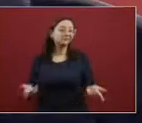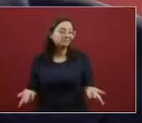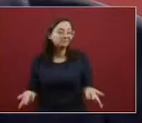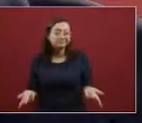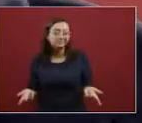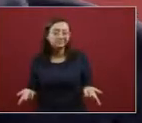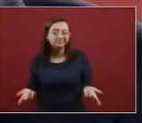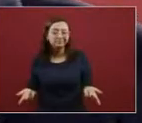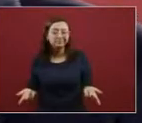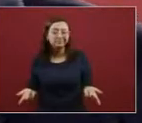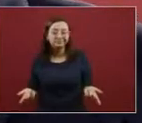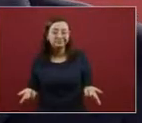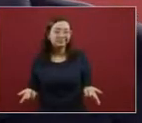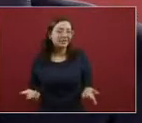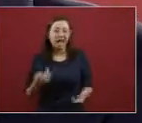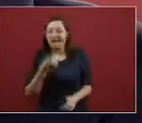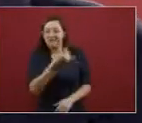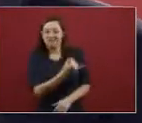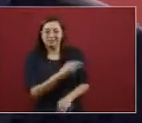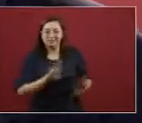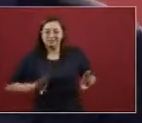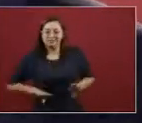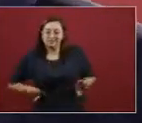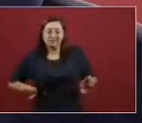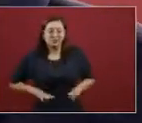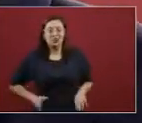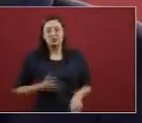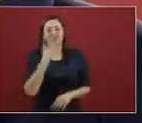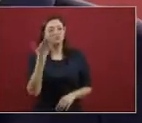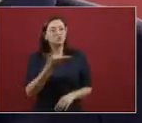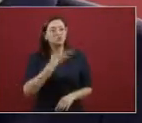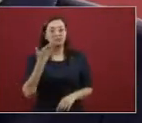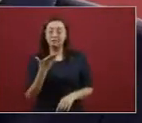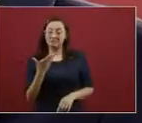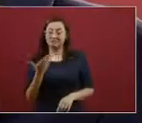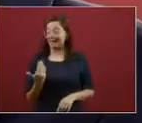era controlar así hasta hace poco